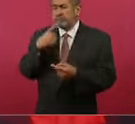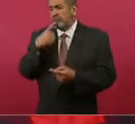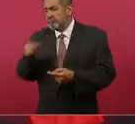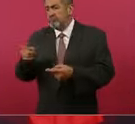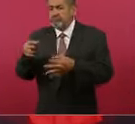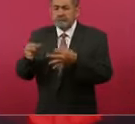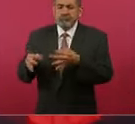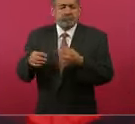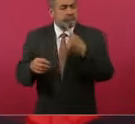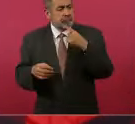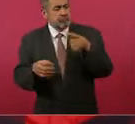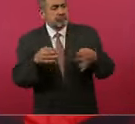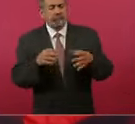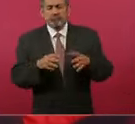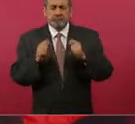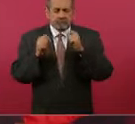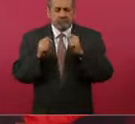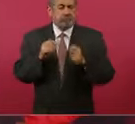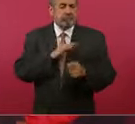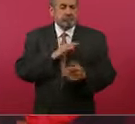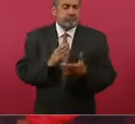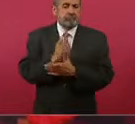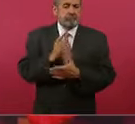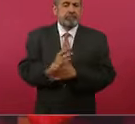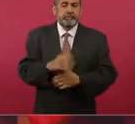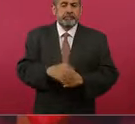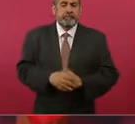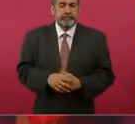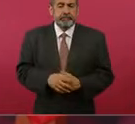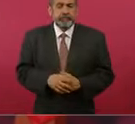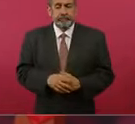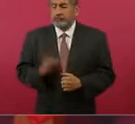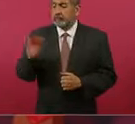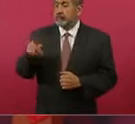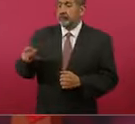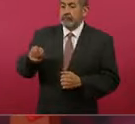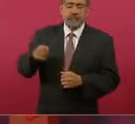se los impide la ley, aunque estén sometidos a proceso.